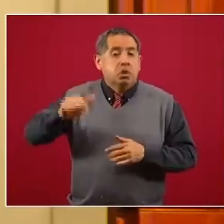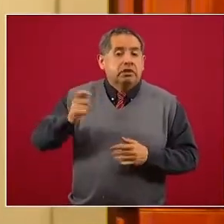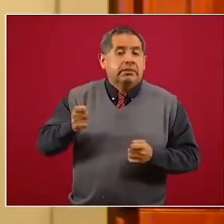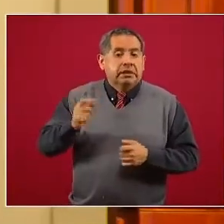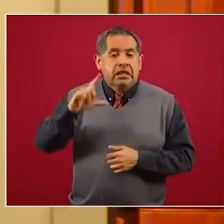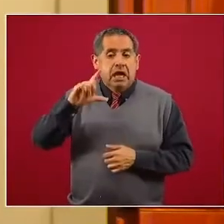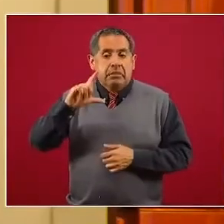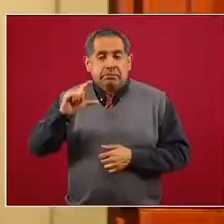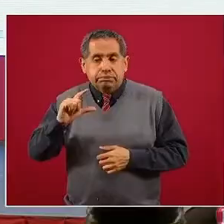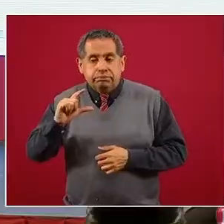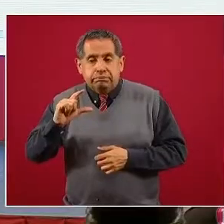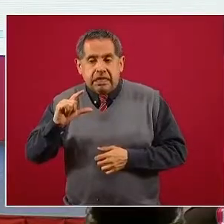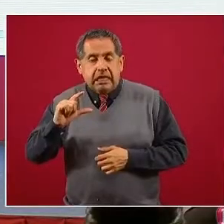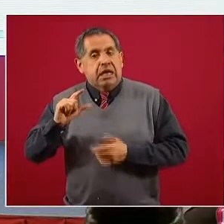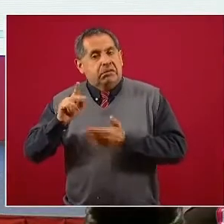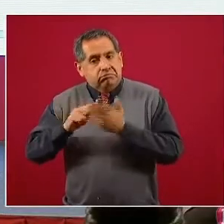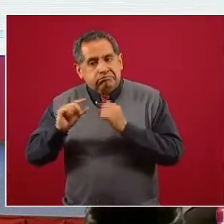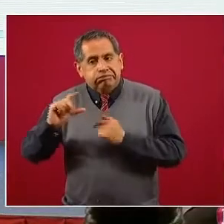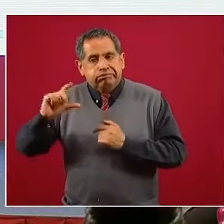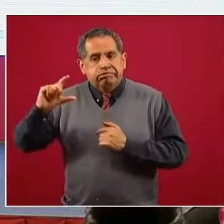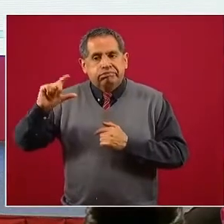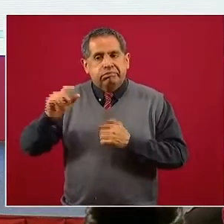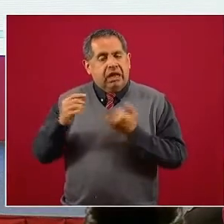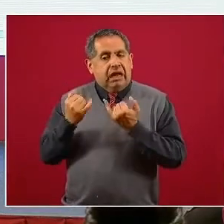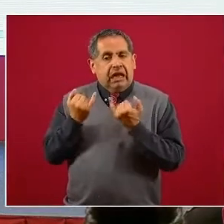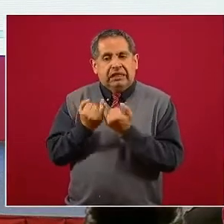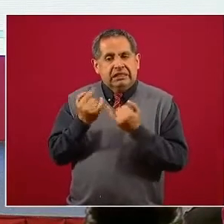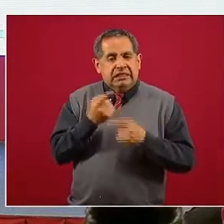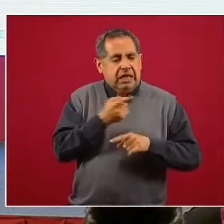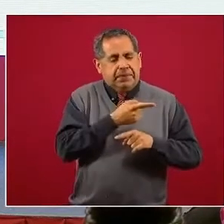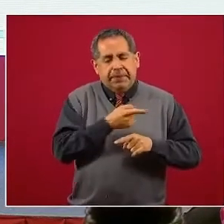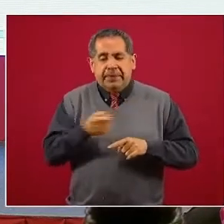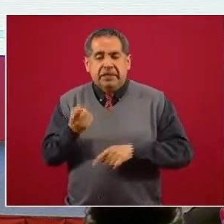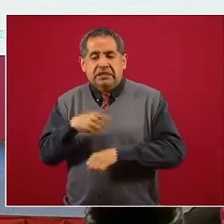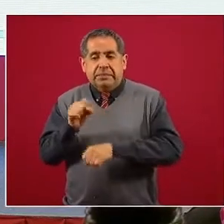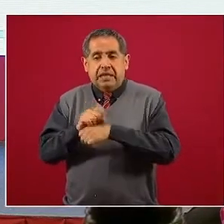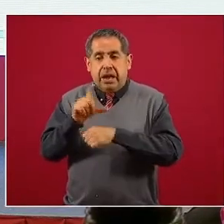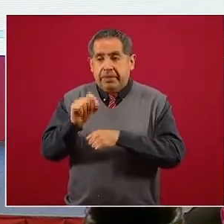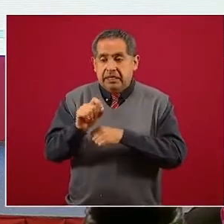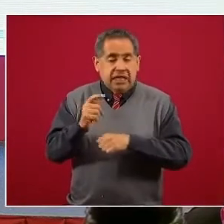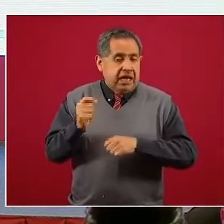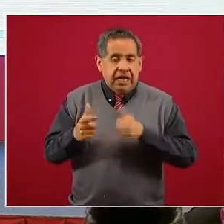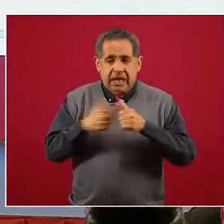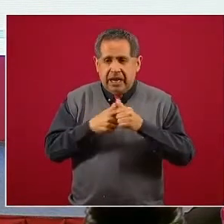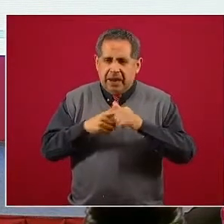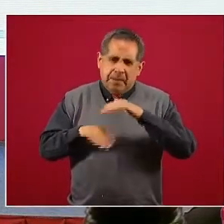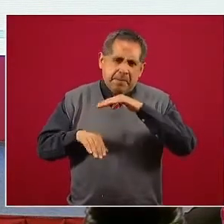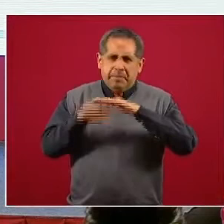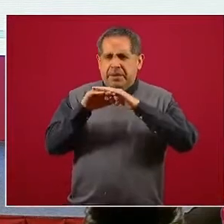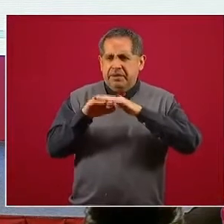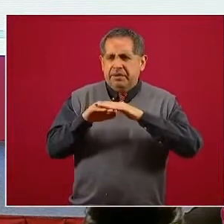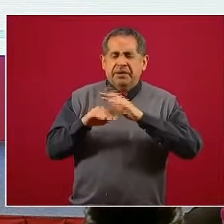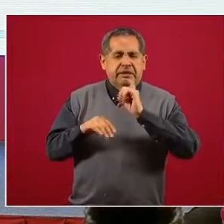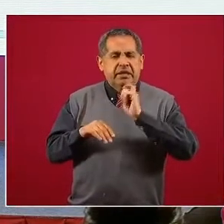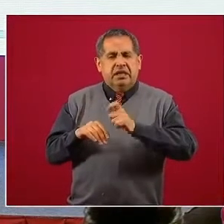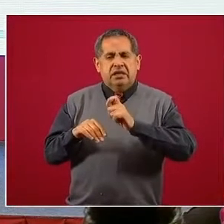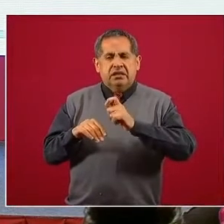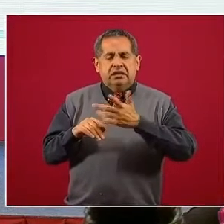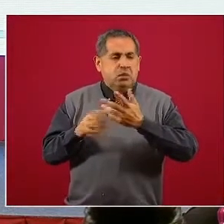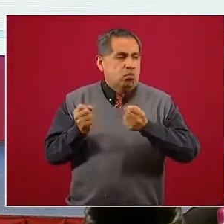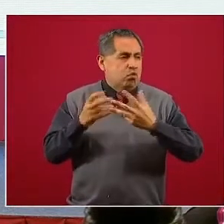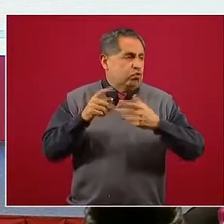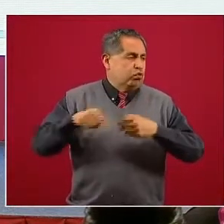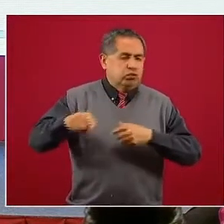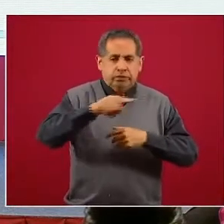pero continúa prácticamente hasta la semana 20, en donde vemos que alcanza un primer acme, un primer pico de sus